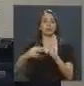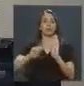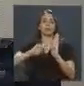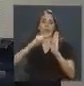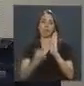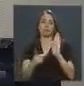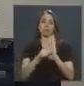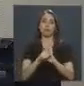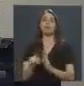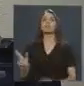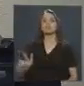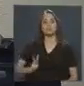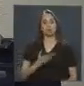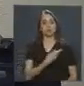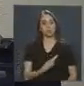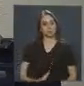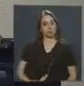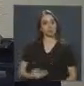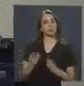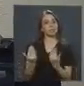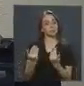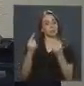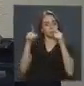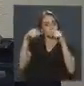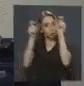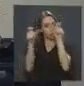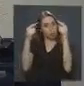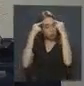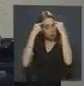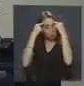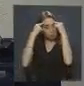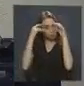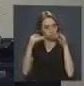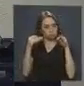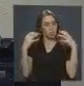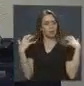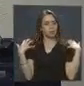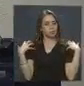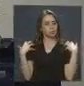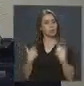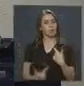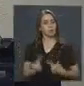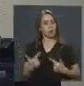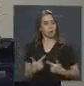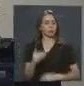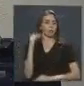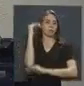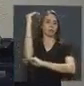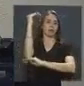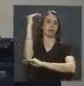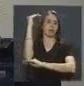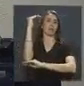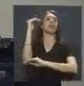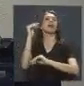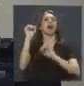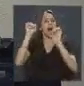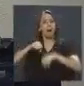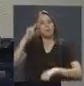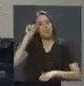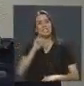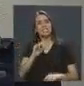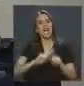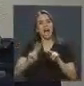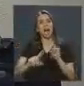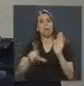reforma. Señor Presidente, espero que la cordura y la responsabilidad política se impongan y aprobemos la idea de legislar este proyecto.